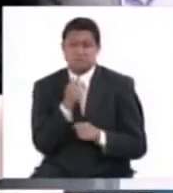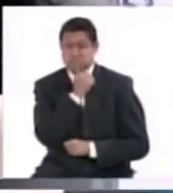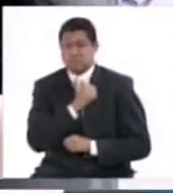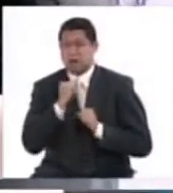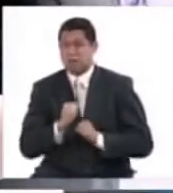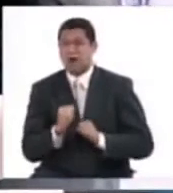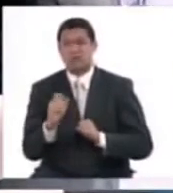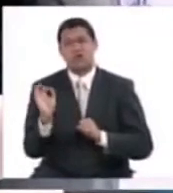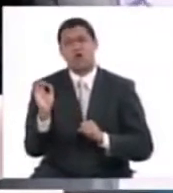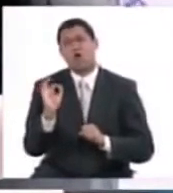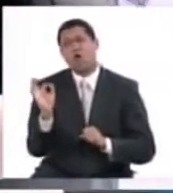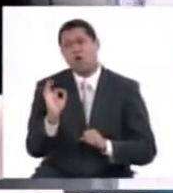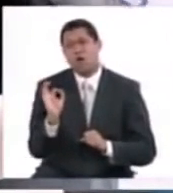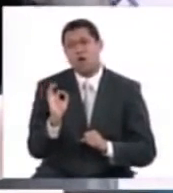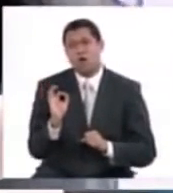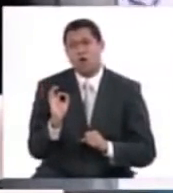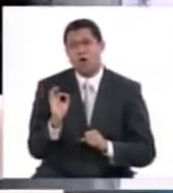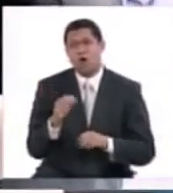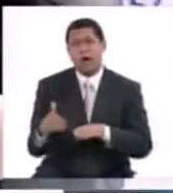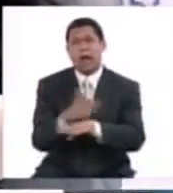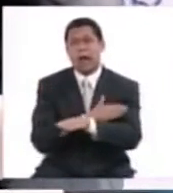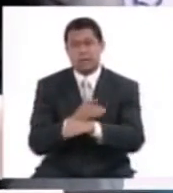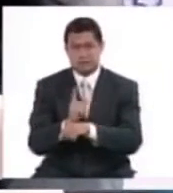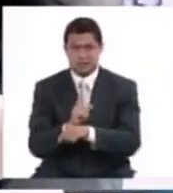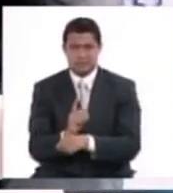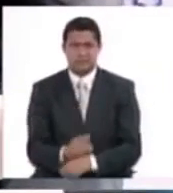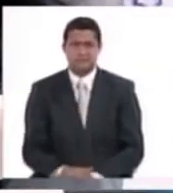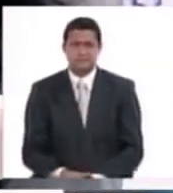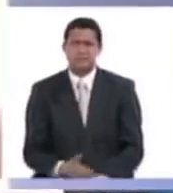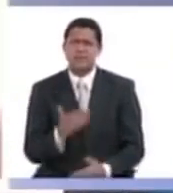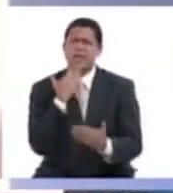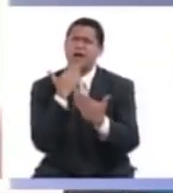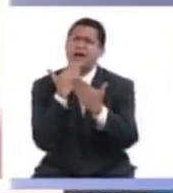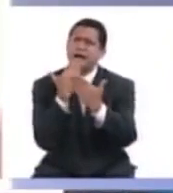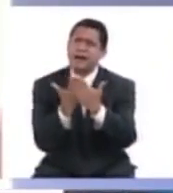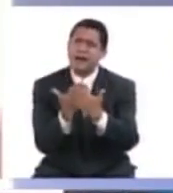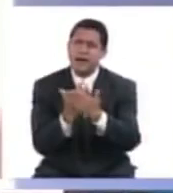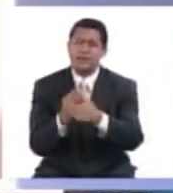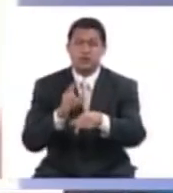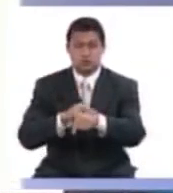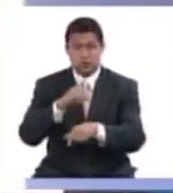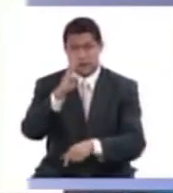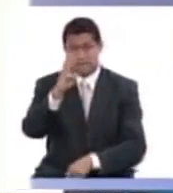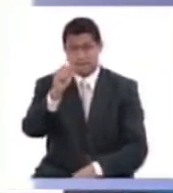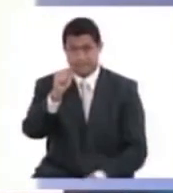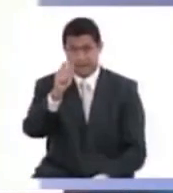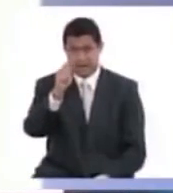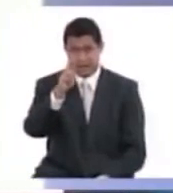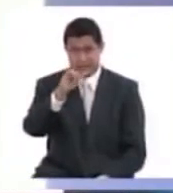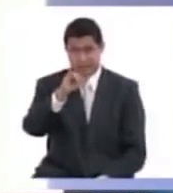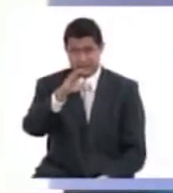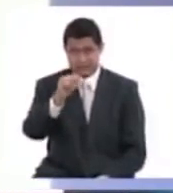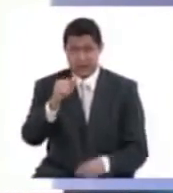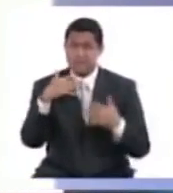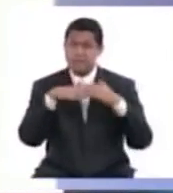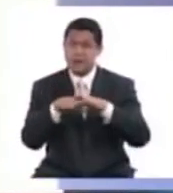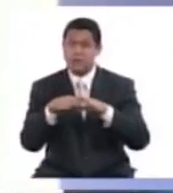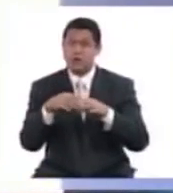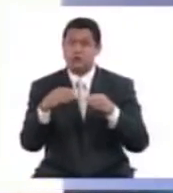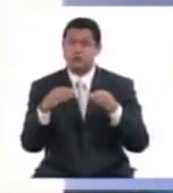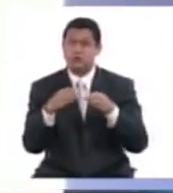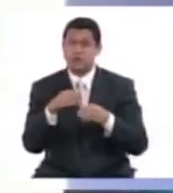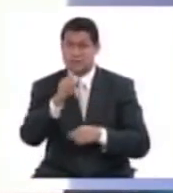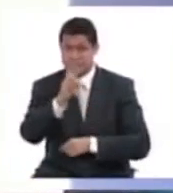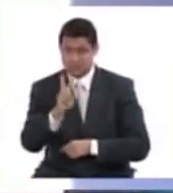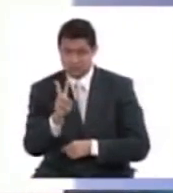se traten precozmente los casos. Agradecemos a Patricia Valenzuela, miembro de la Sociedad Venezolana